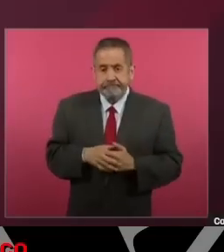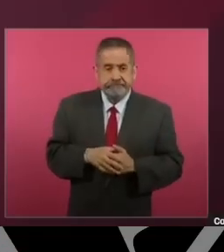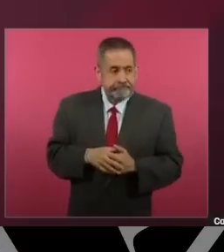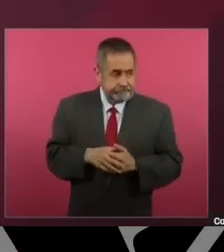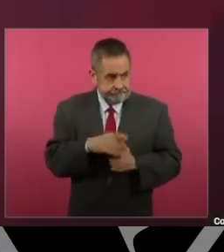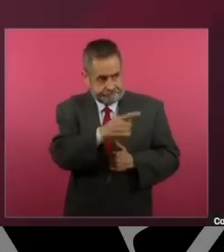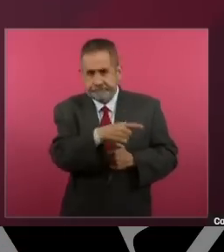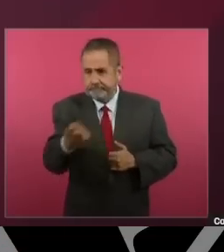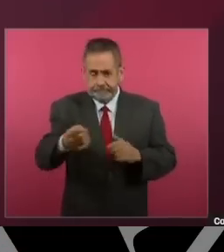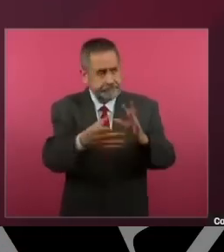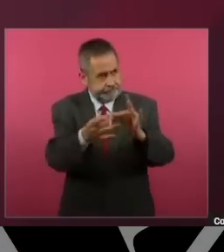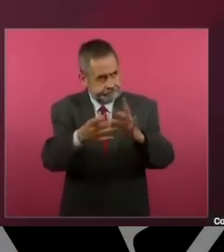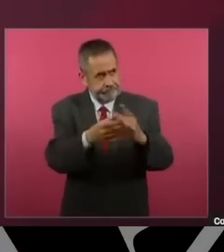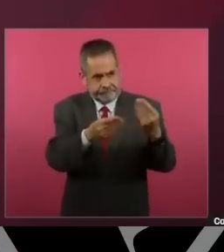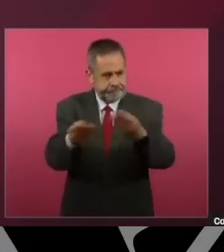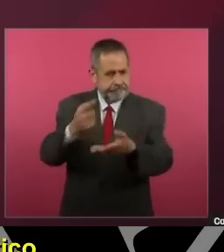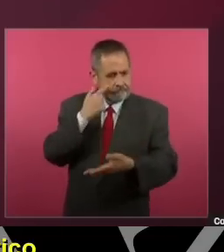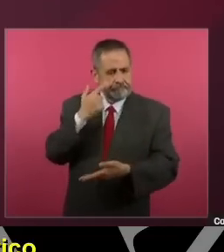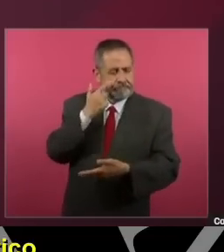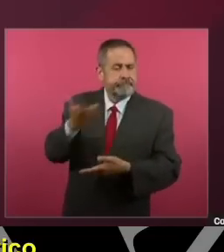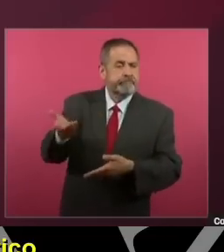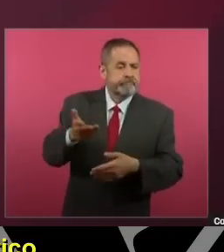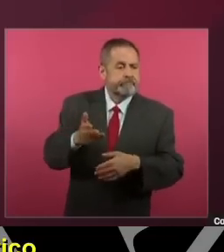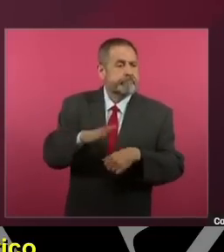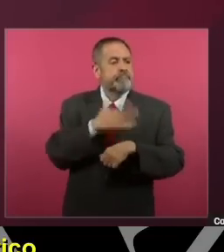explicarle a la gente